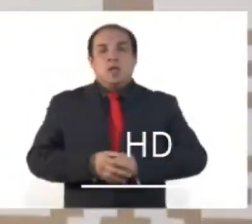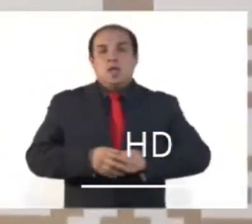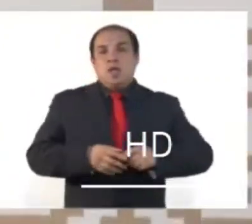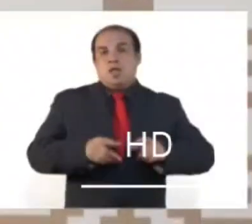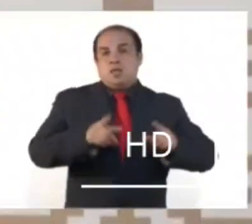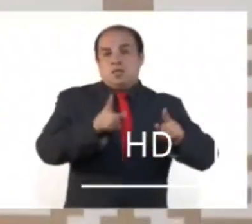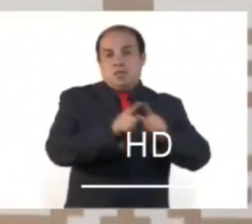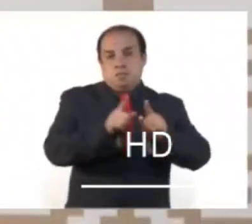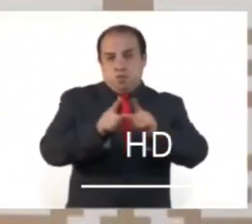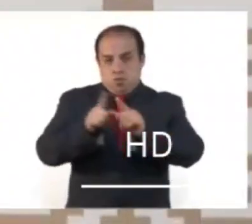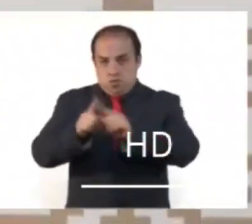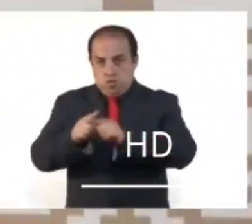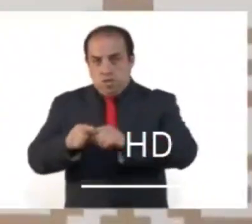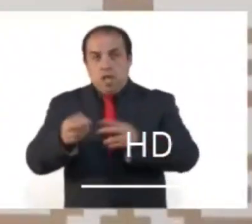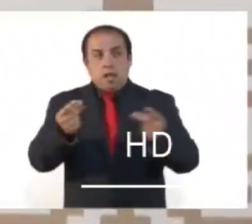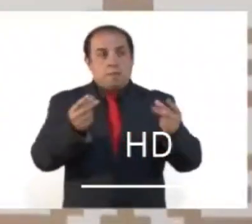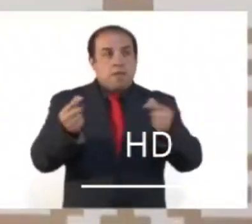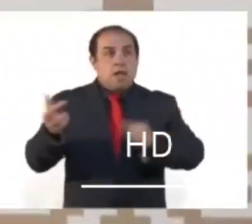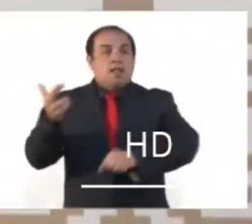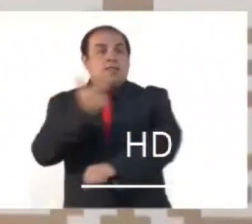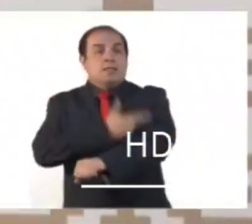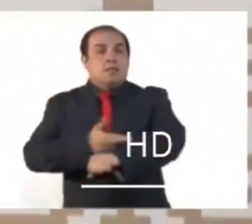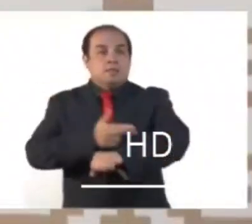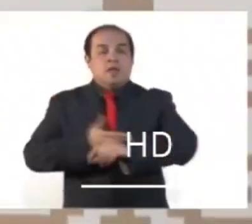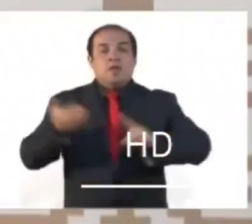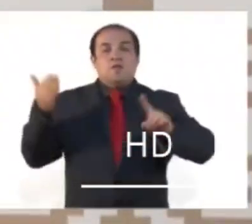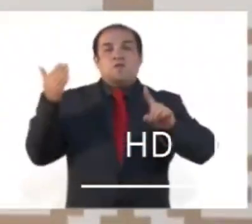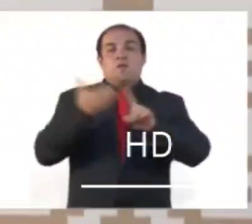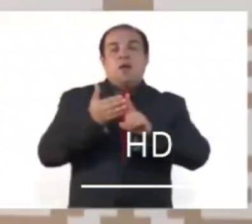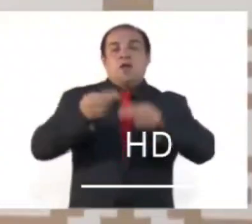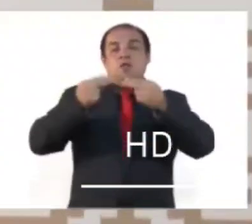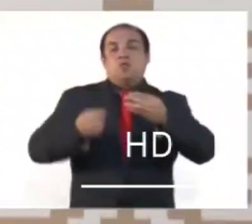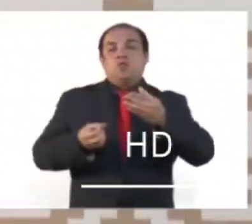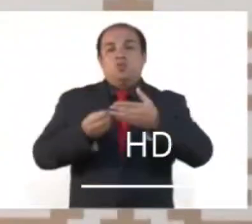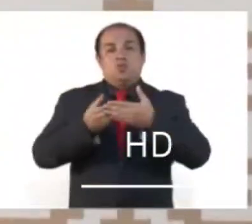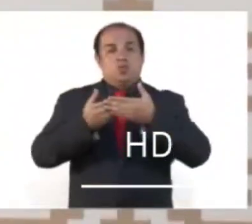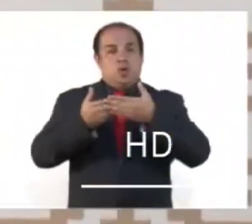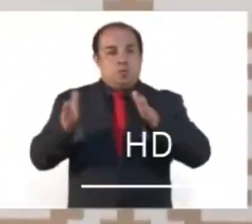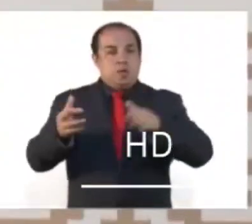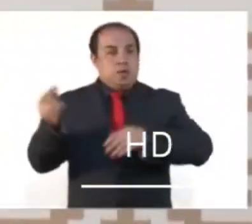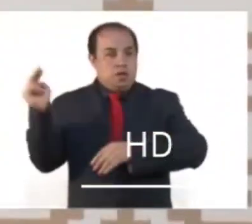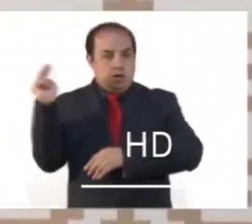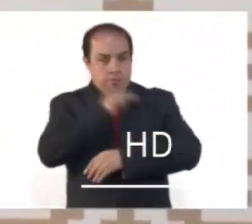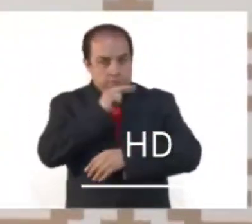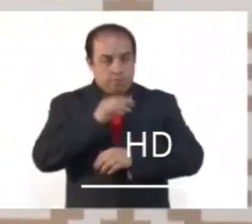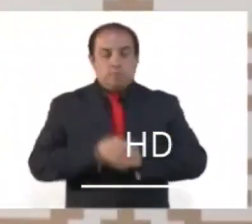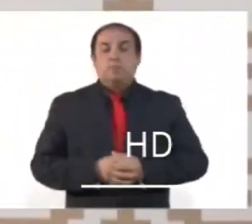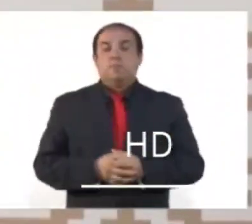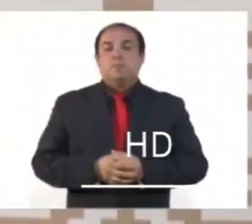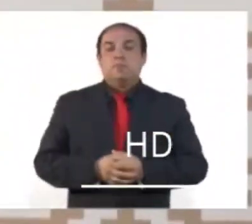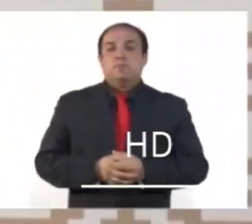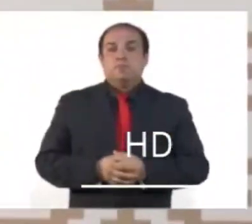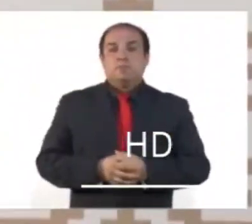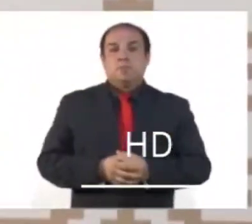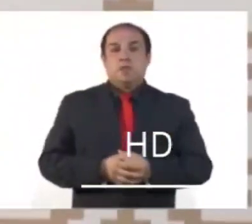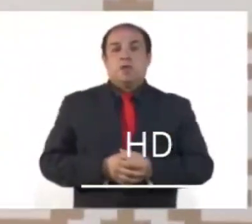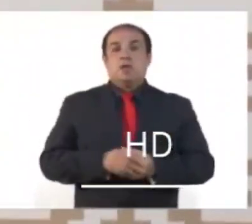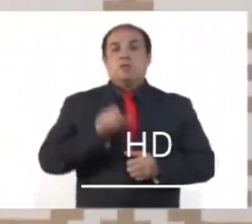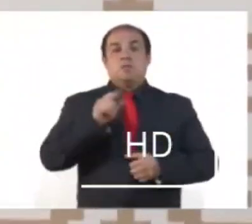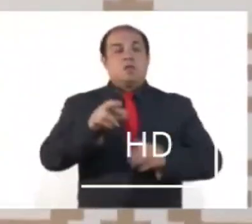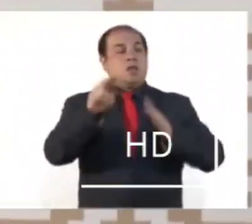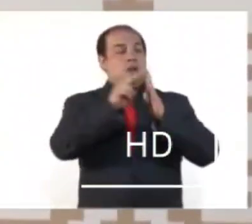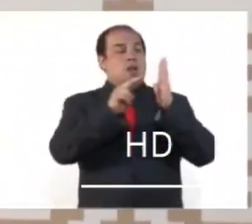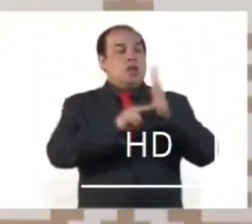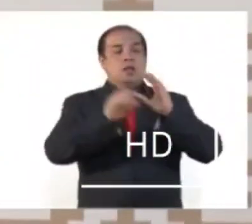simplificar, agilizar los trámites para que se puedan abrir negocios lo más rápidamente posible y clarificar reglas para